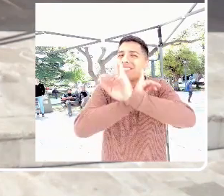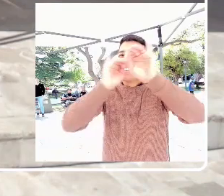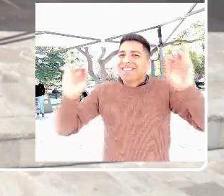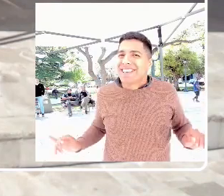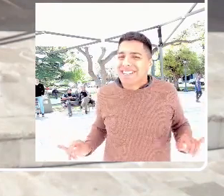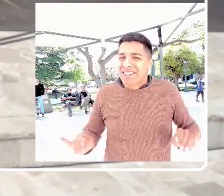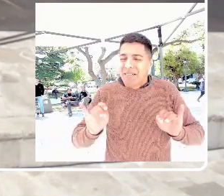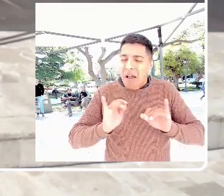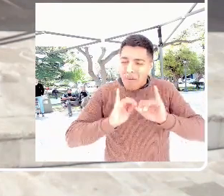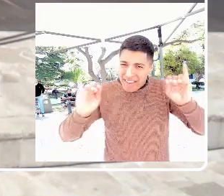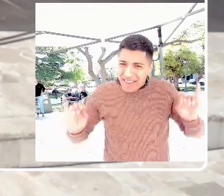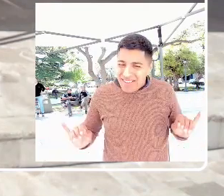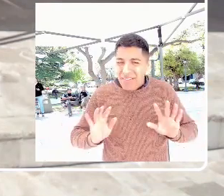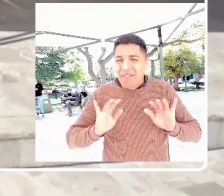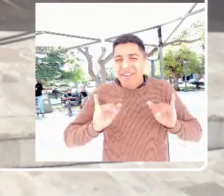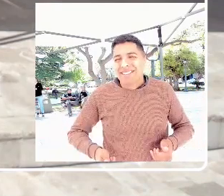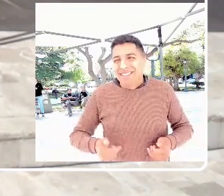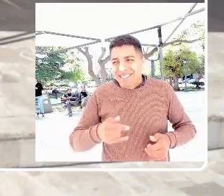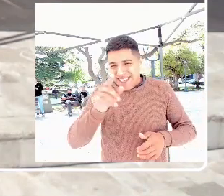pasar, seguro, gracias.